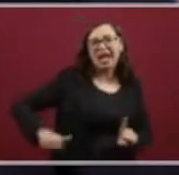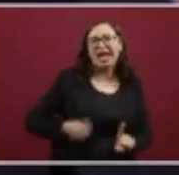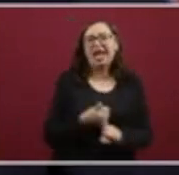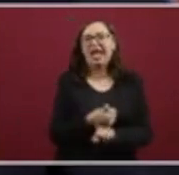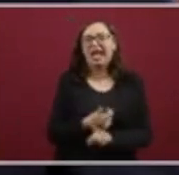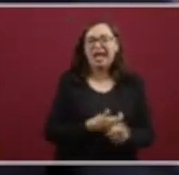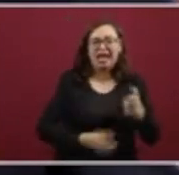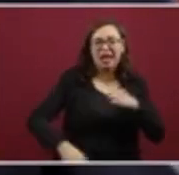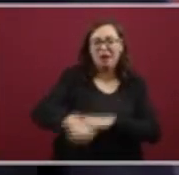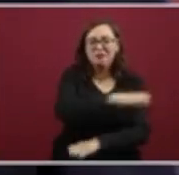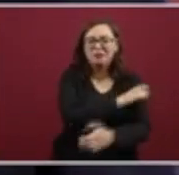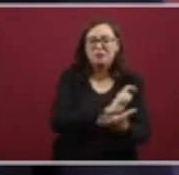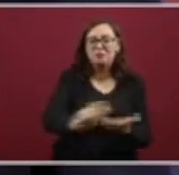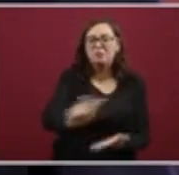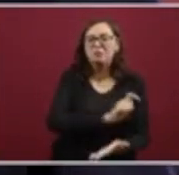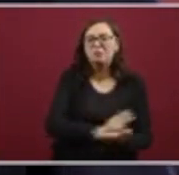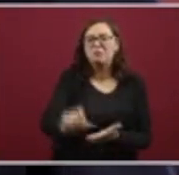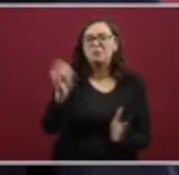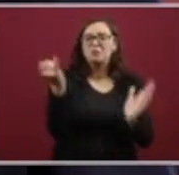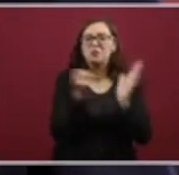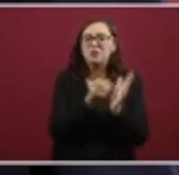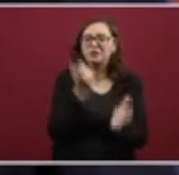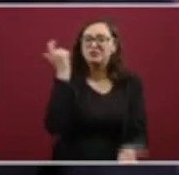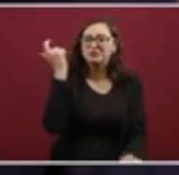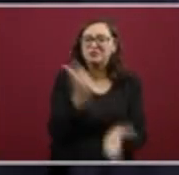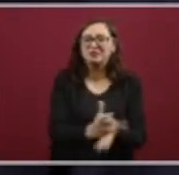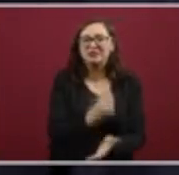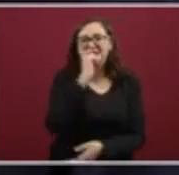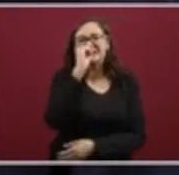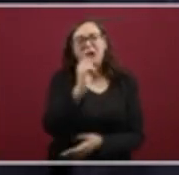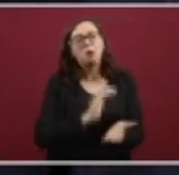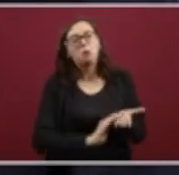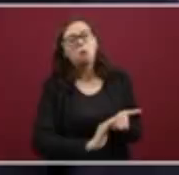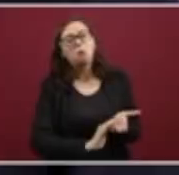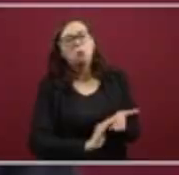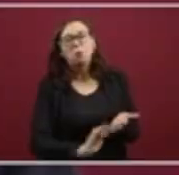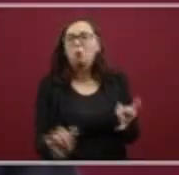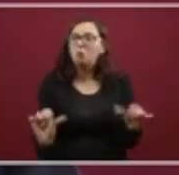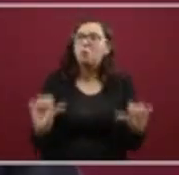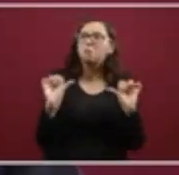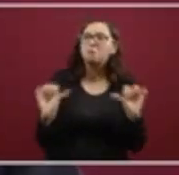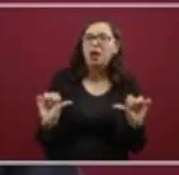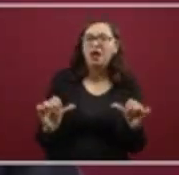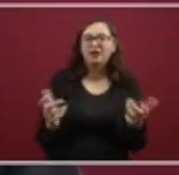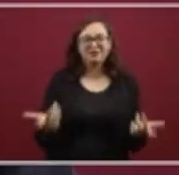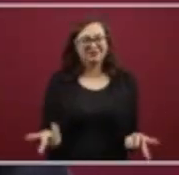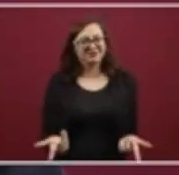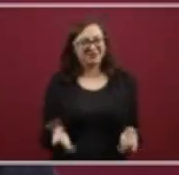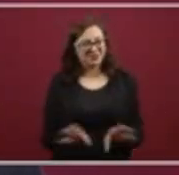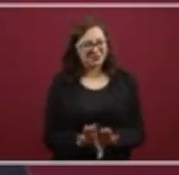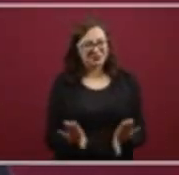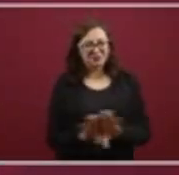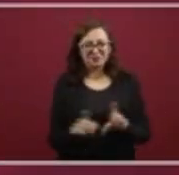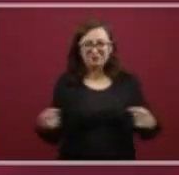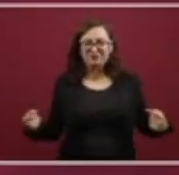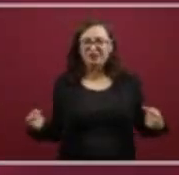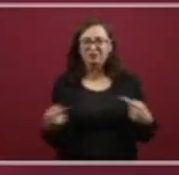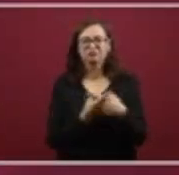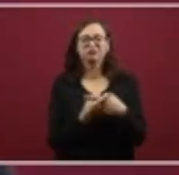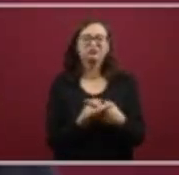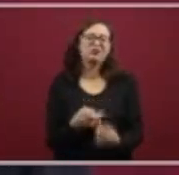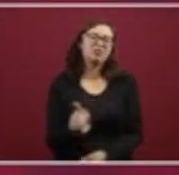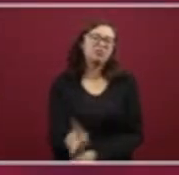no pagaban impuestos o les condonaban los impuestos. O sea, había mucha